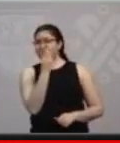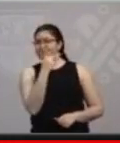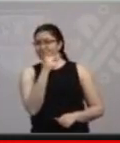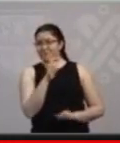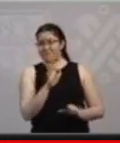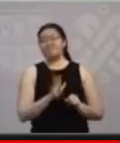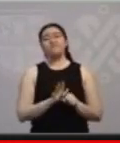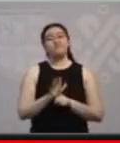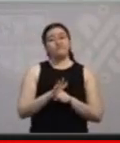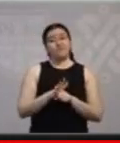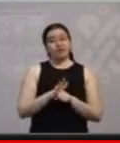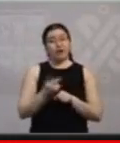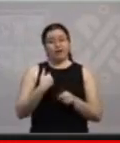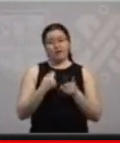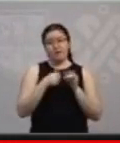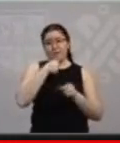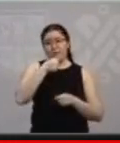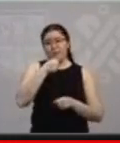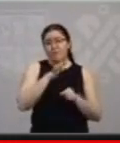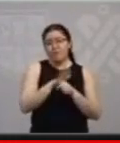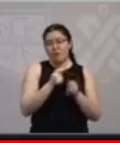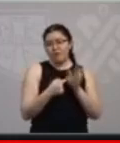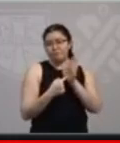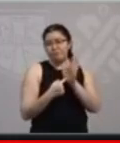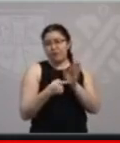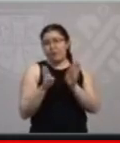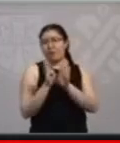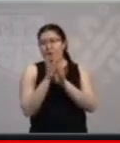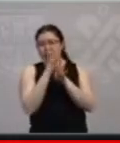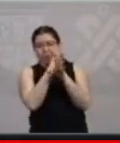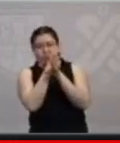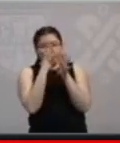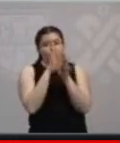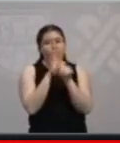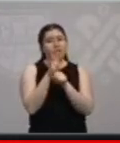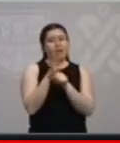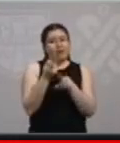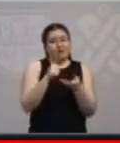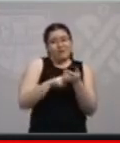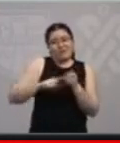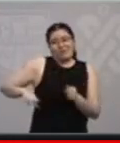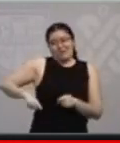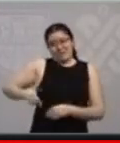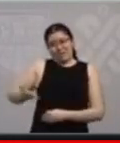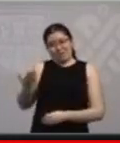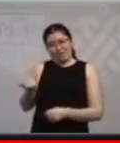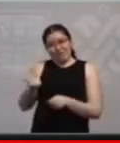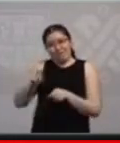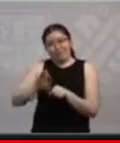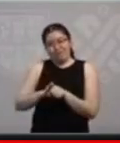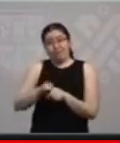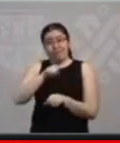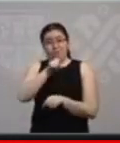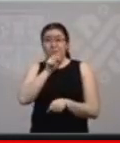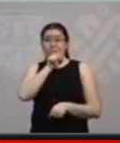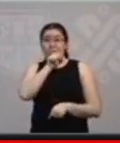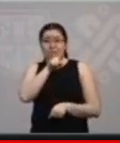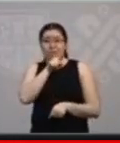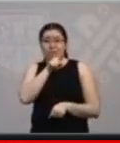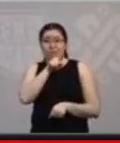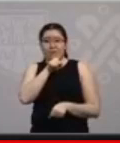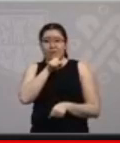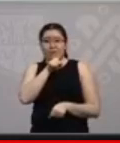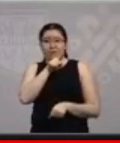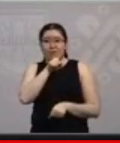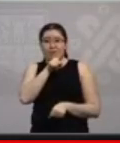este reportaje que ha estado circulando sobre la cuestión del espionaje que pues se practicó en la administración pasada, donde usted también estuvo pues